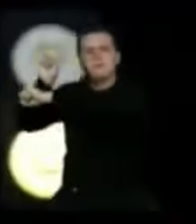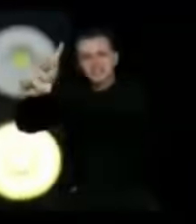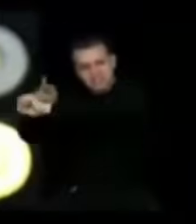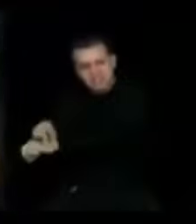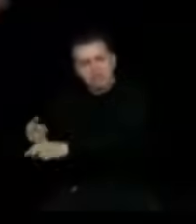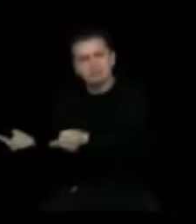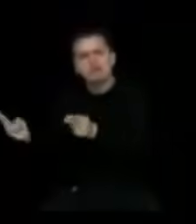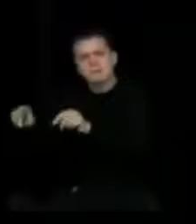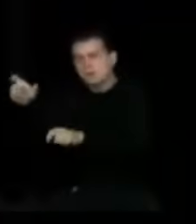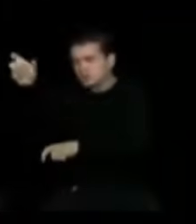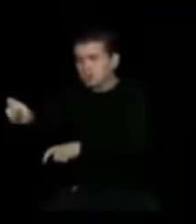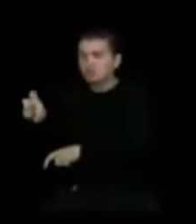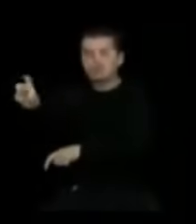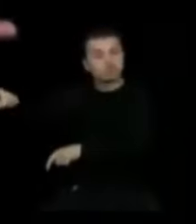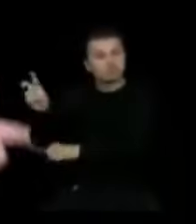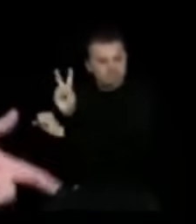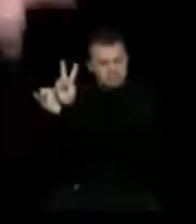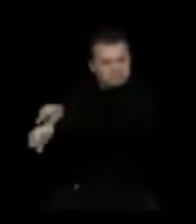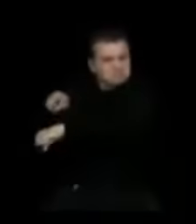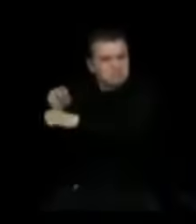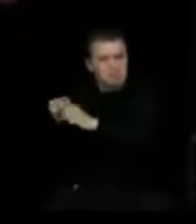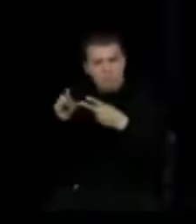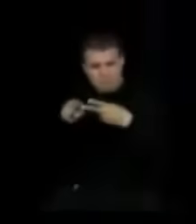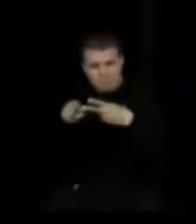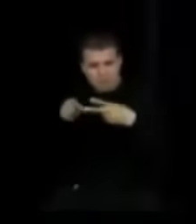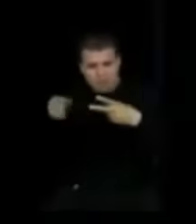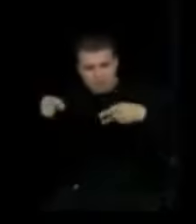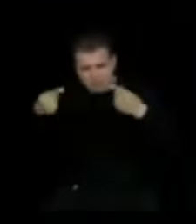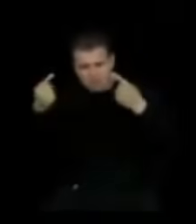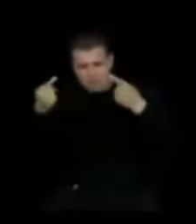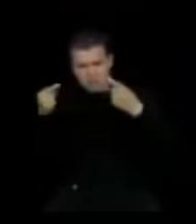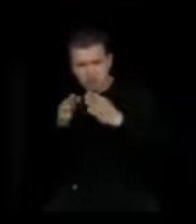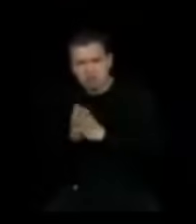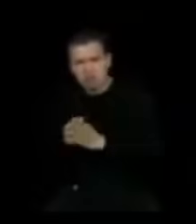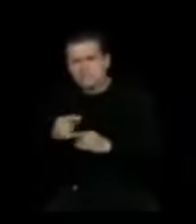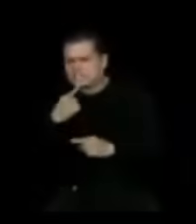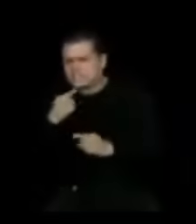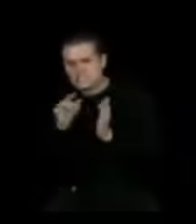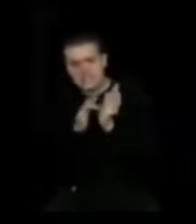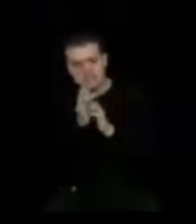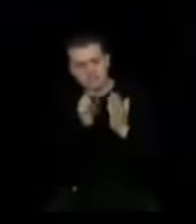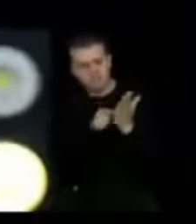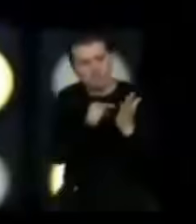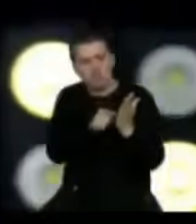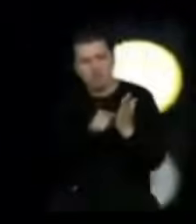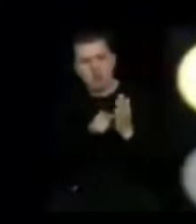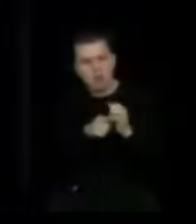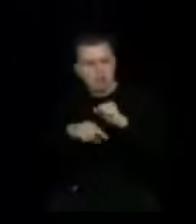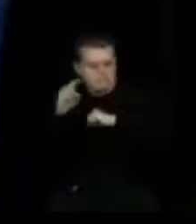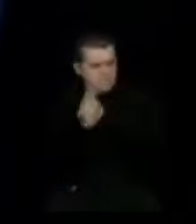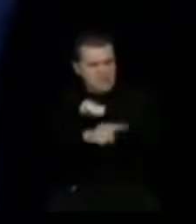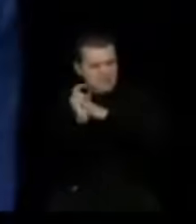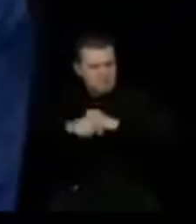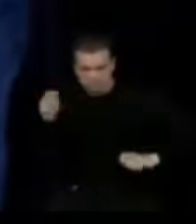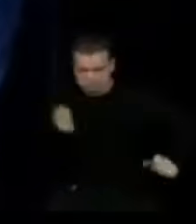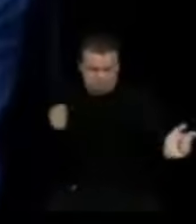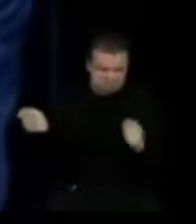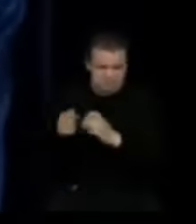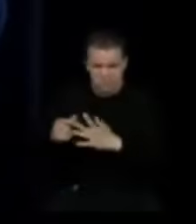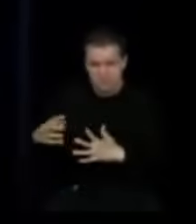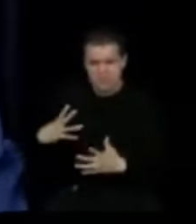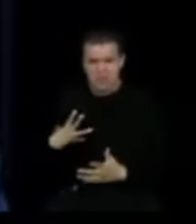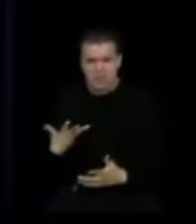venció en la cruz. Él fue castigado, dice la palabra, para que nosotros tengamos